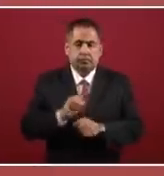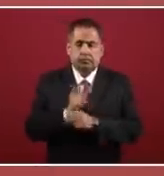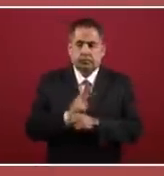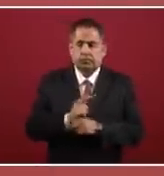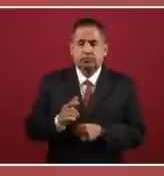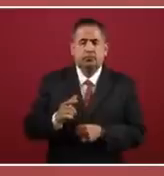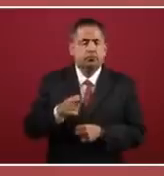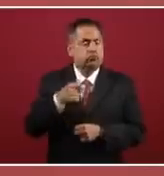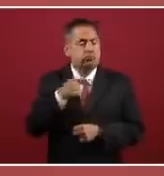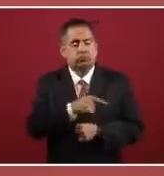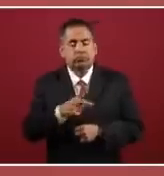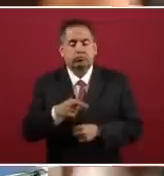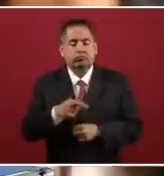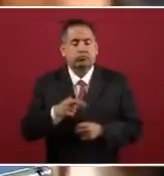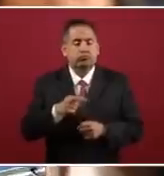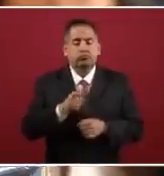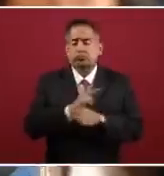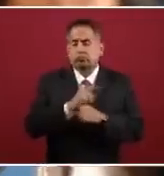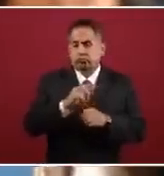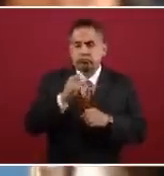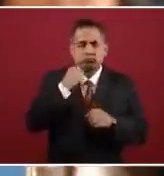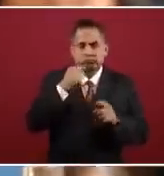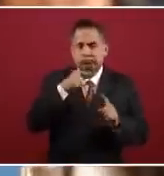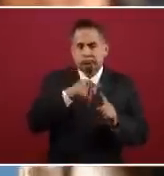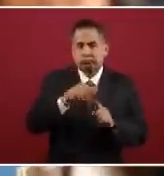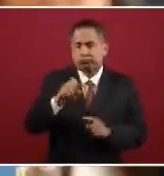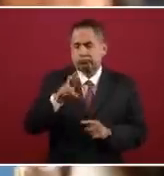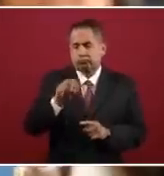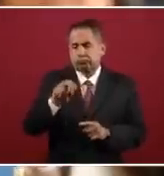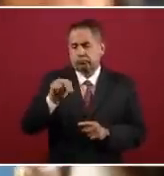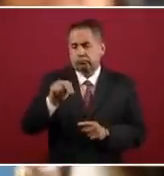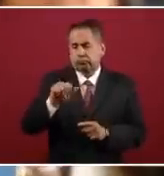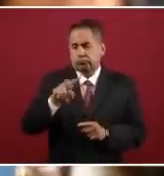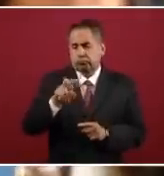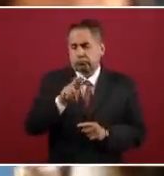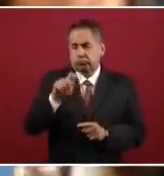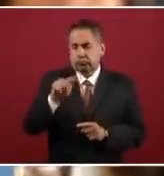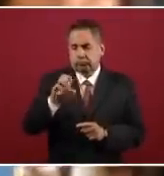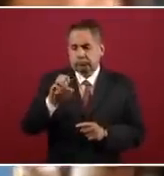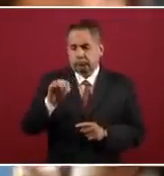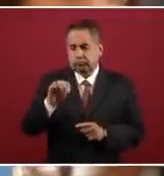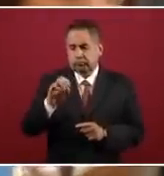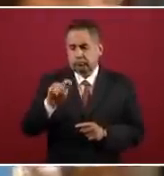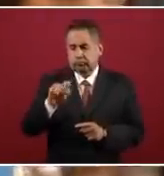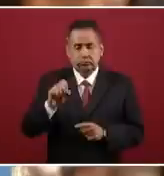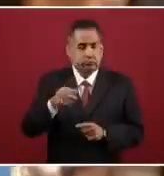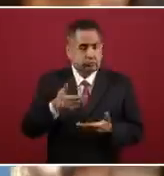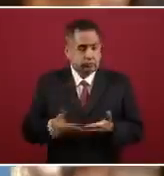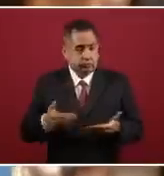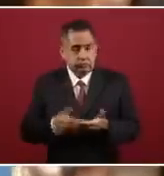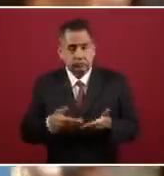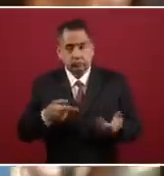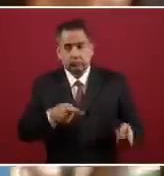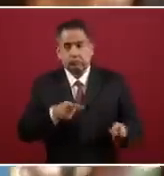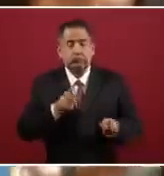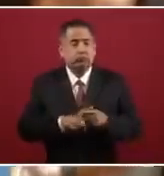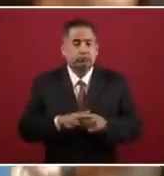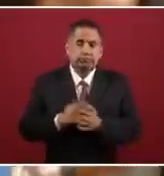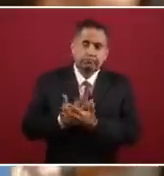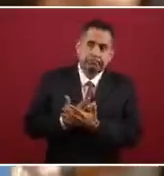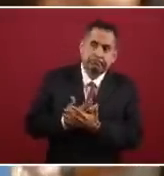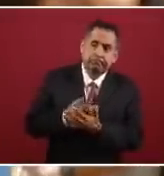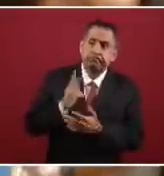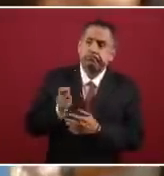en Seguridad Pública y licenciado en Derecho, Eduardo Navarrete Montes, quien actualmente se encuentra a la espera de que